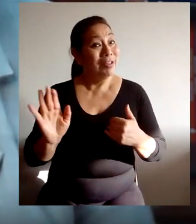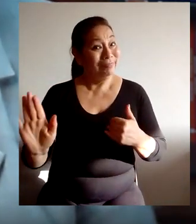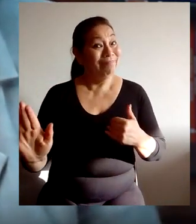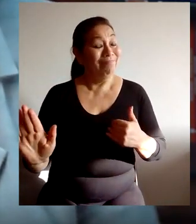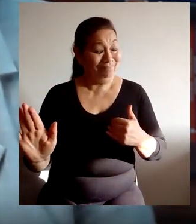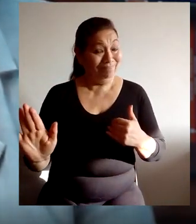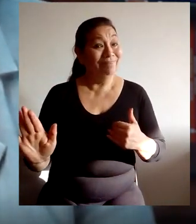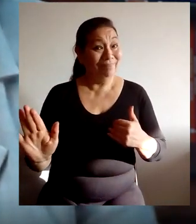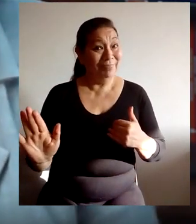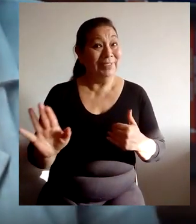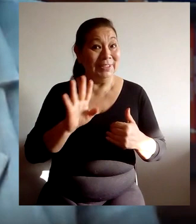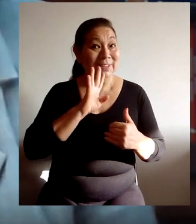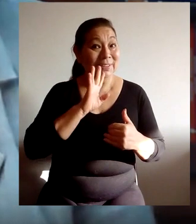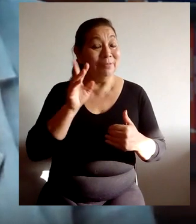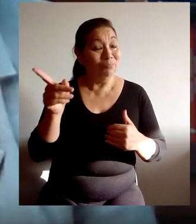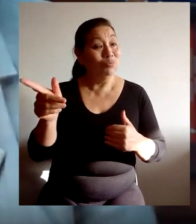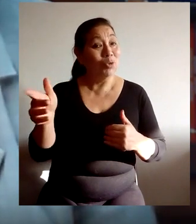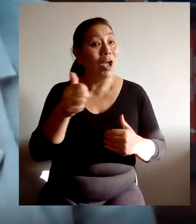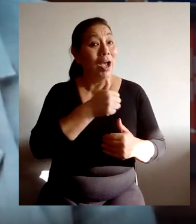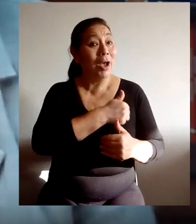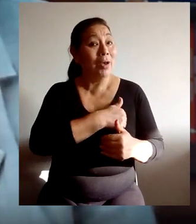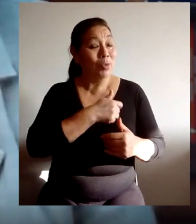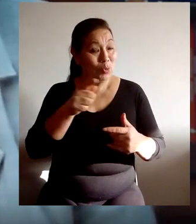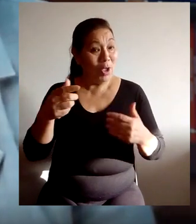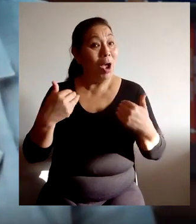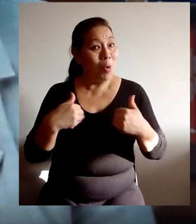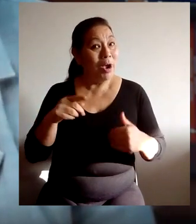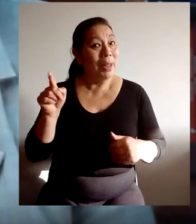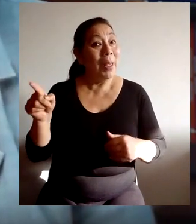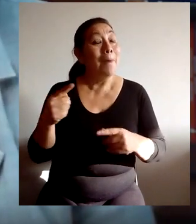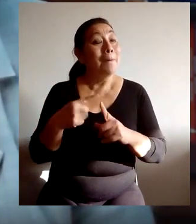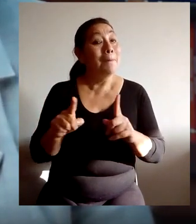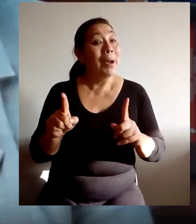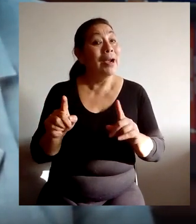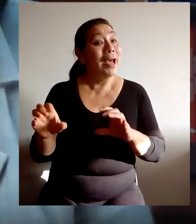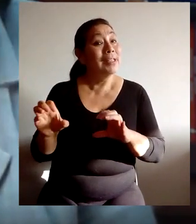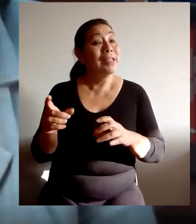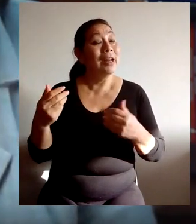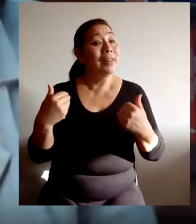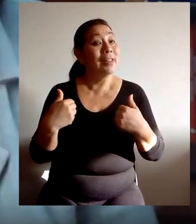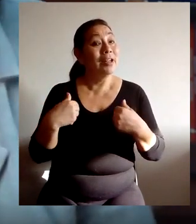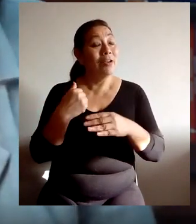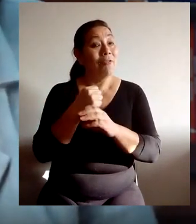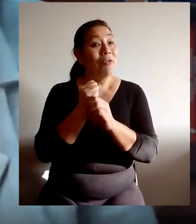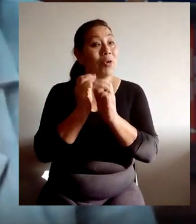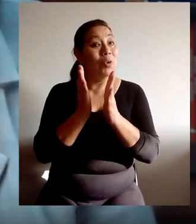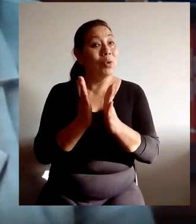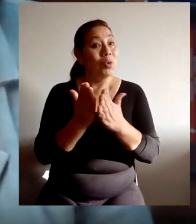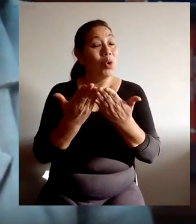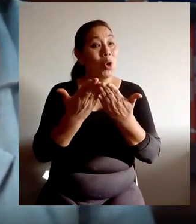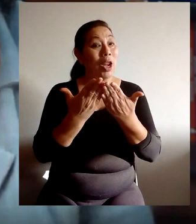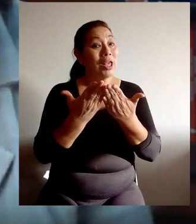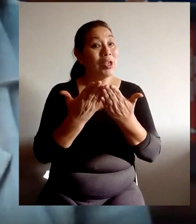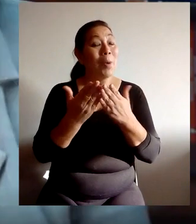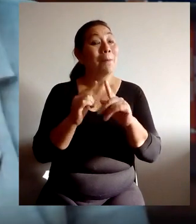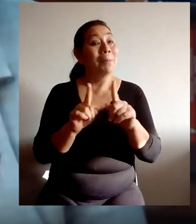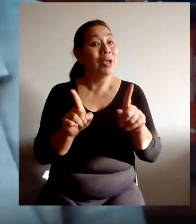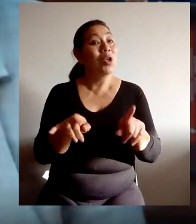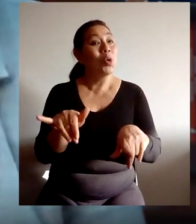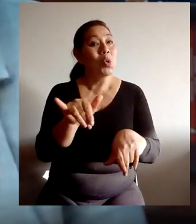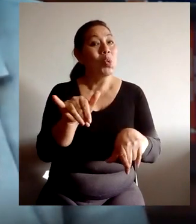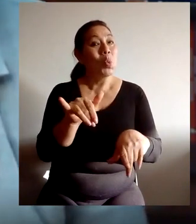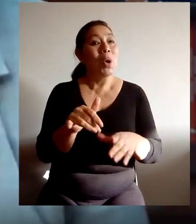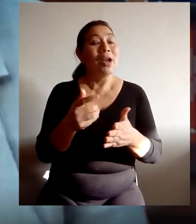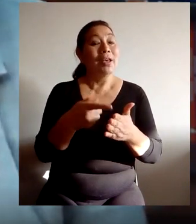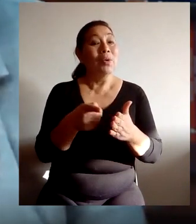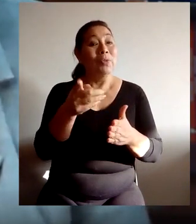tiene que formalizar en una colegiatura. De igual forma, la lógica que dice, es un médico, puede realizar la